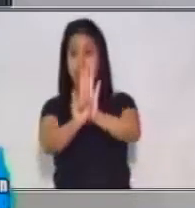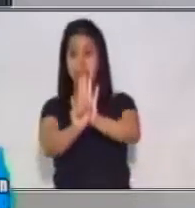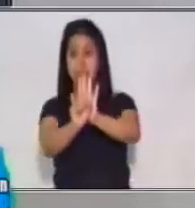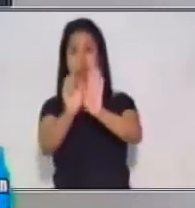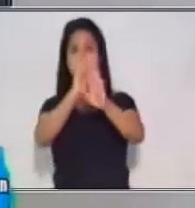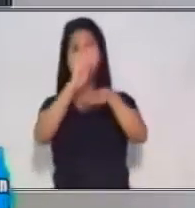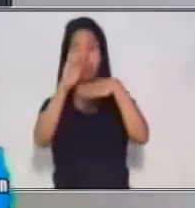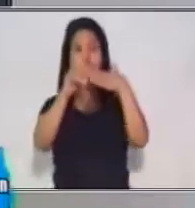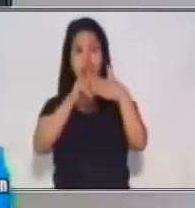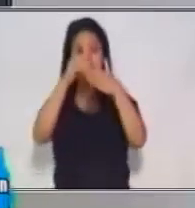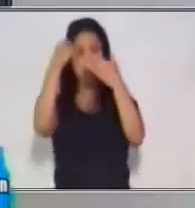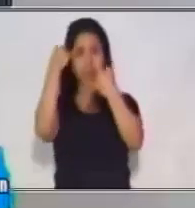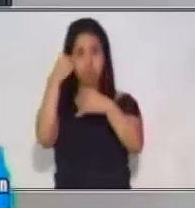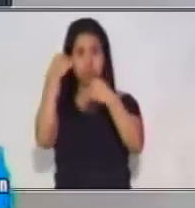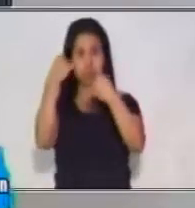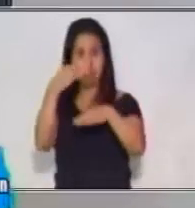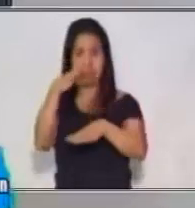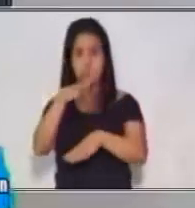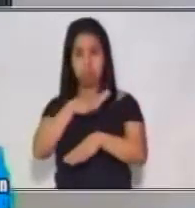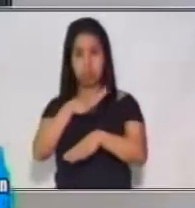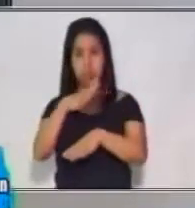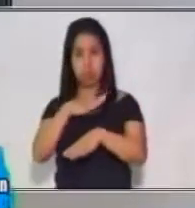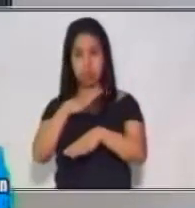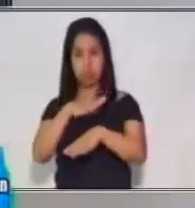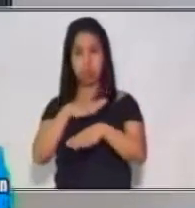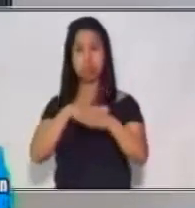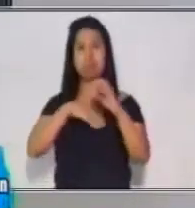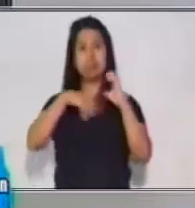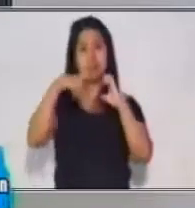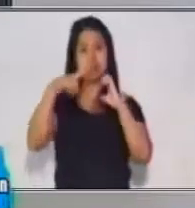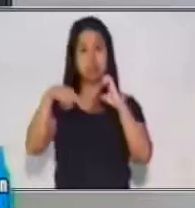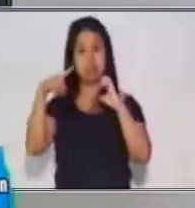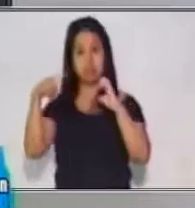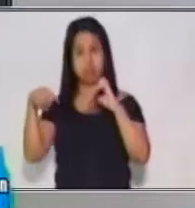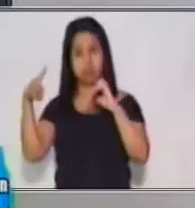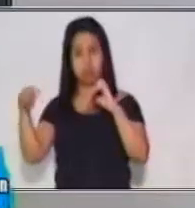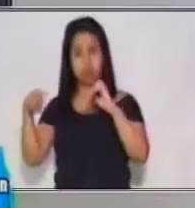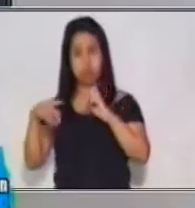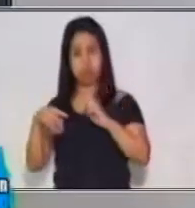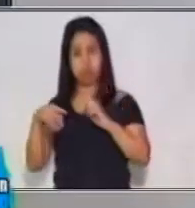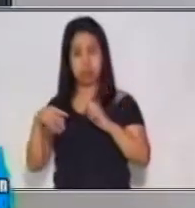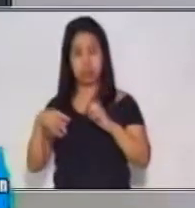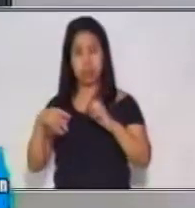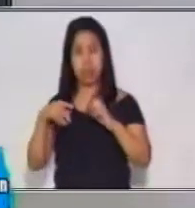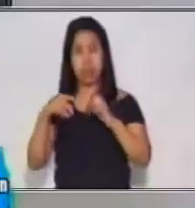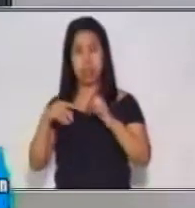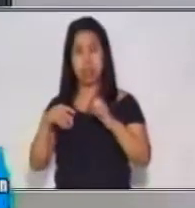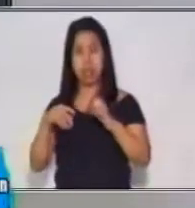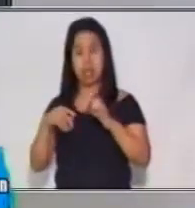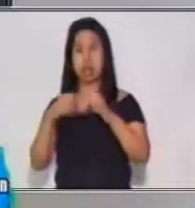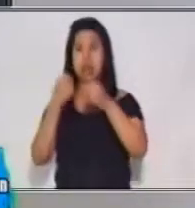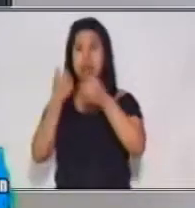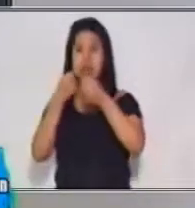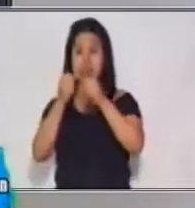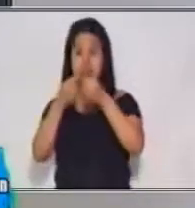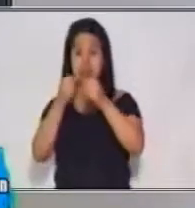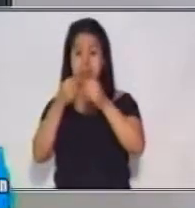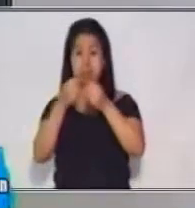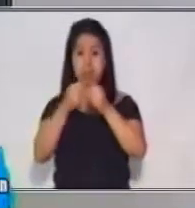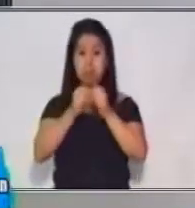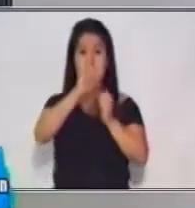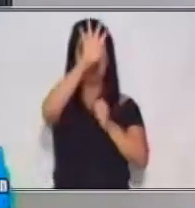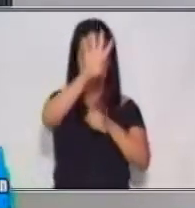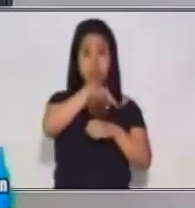toda la información que tenemos en las encuestas, que luego colocamos en la tabla, la vamos